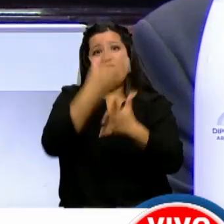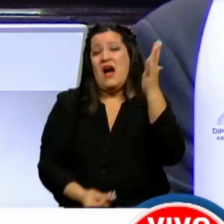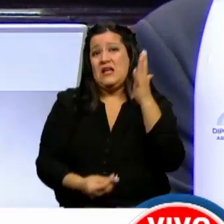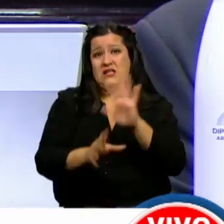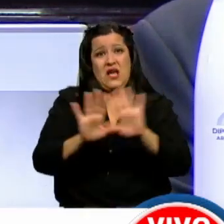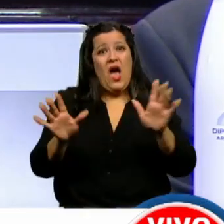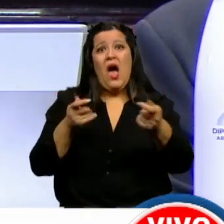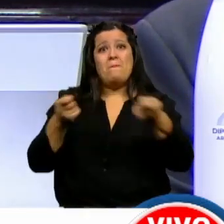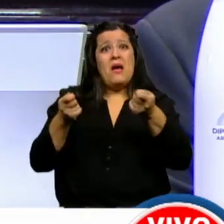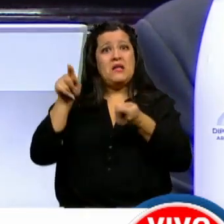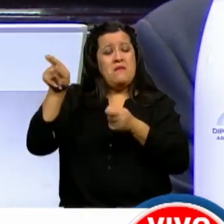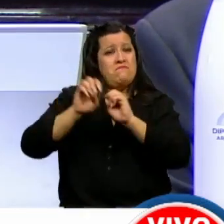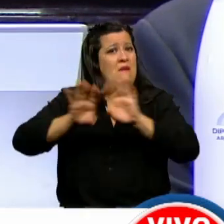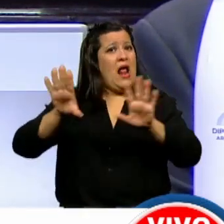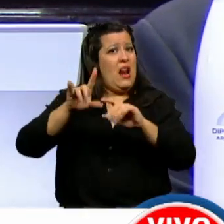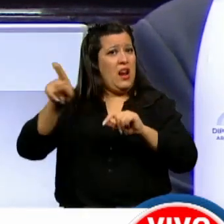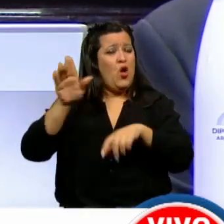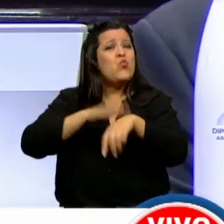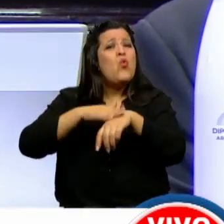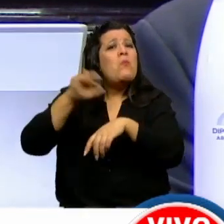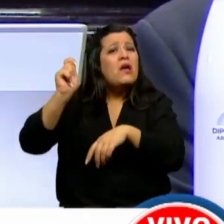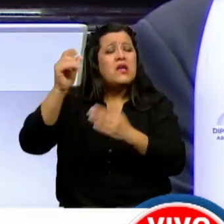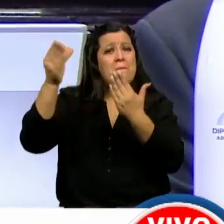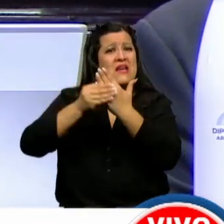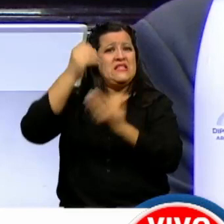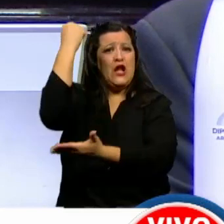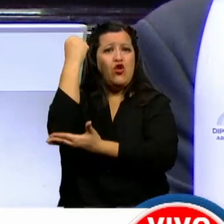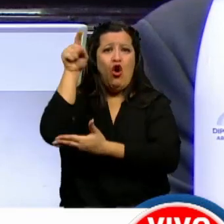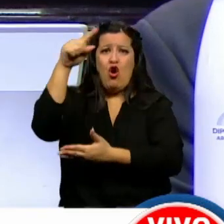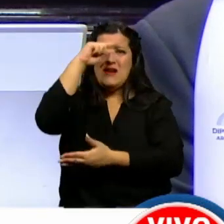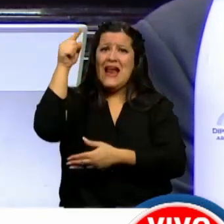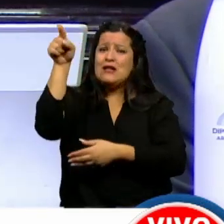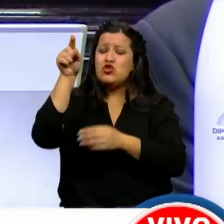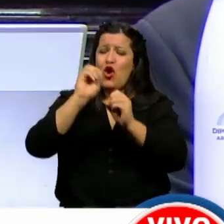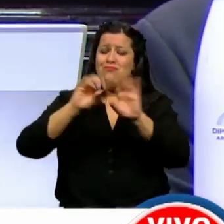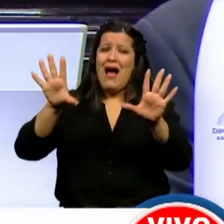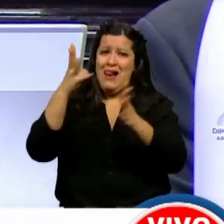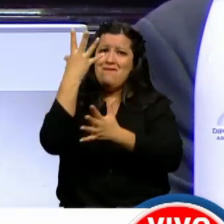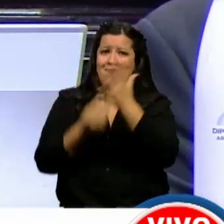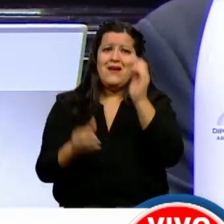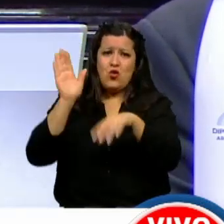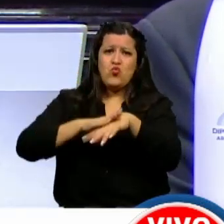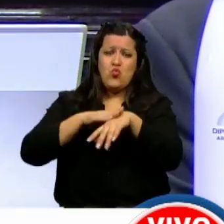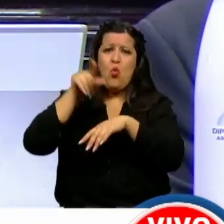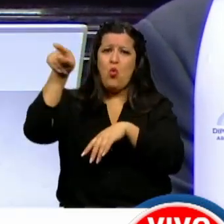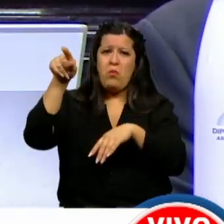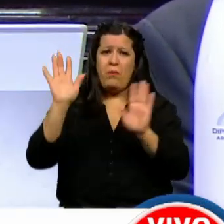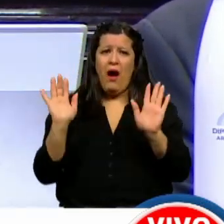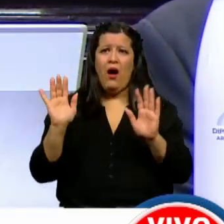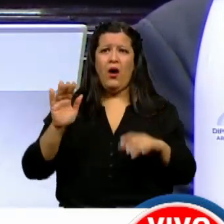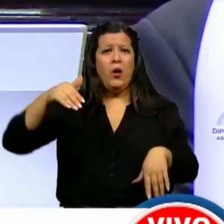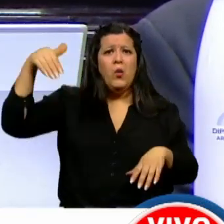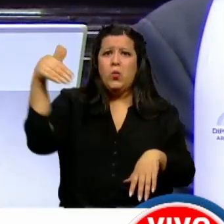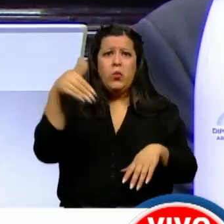en la gestión, en particular del Ministerio de Hacienda de la Nación, digamos, que se ha tomado muchísimo más tiempo que el